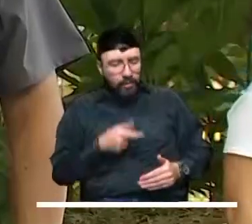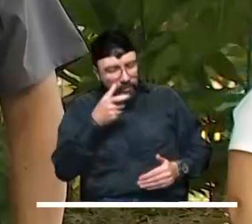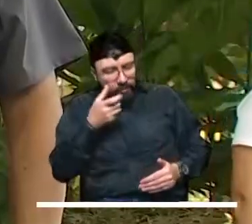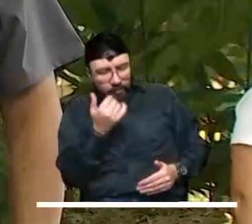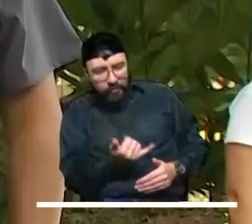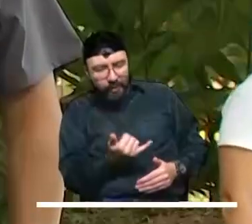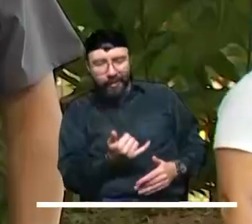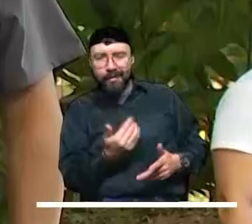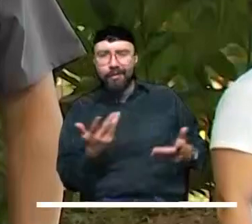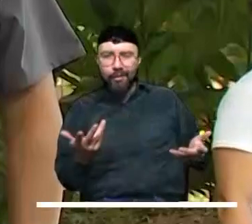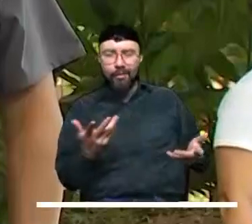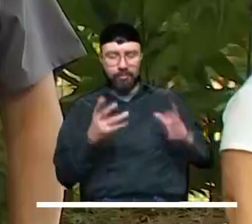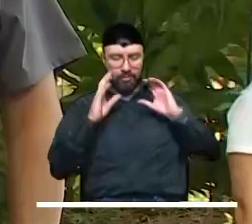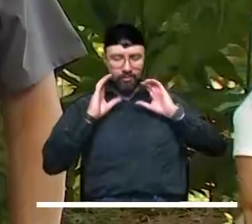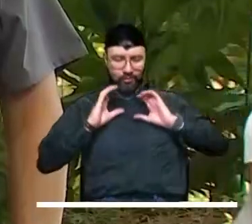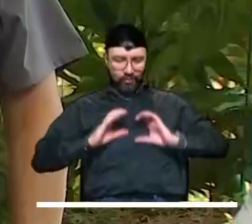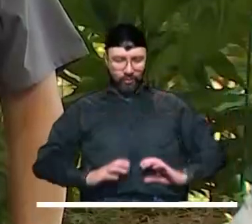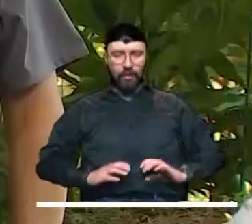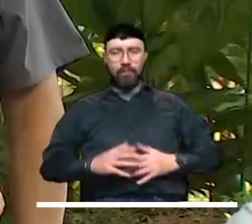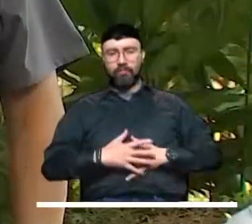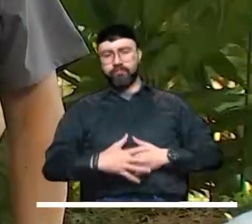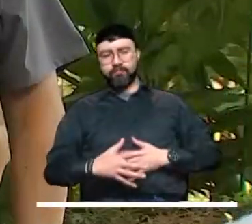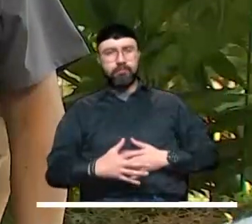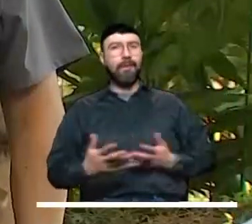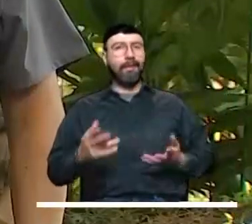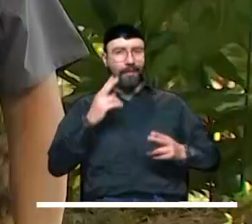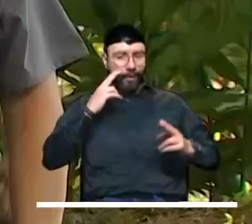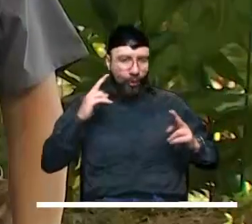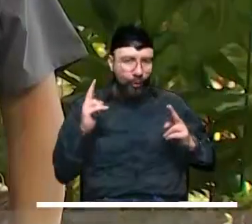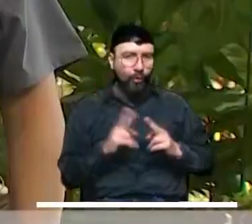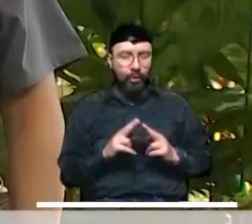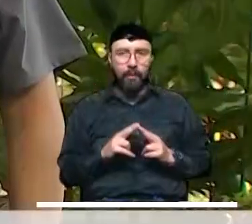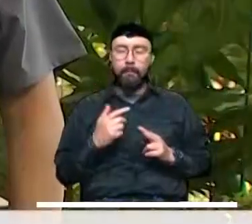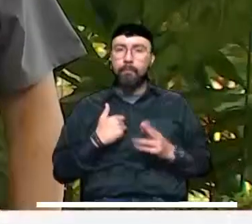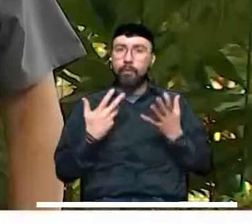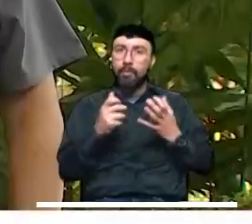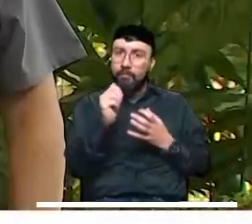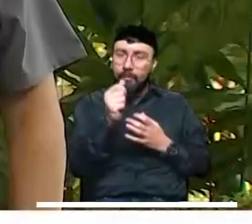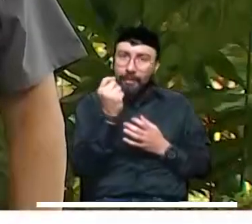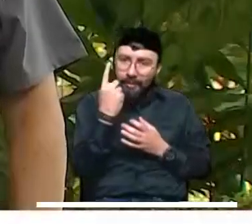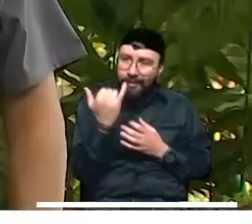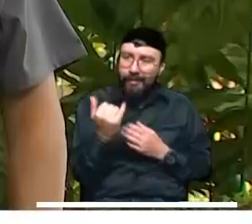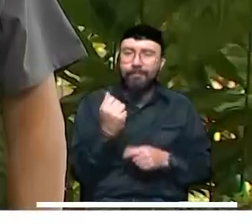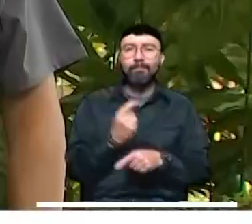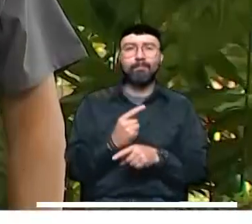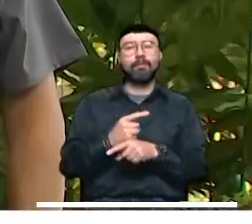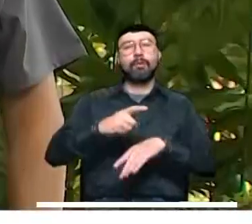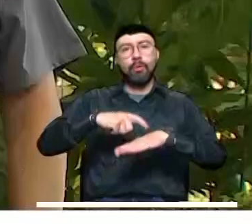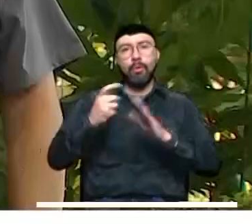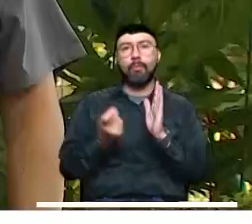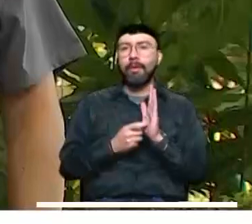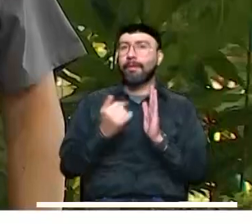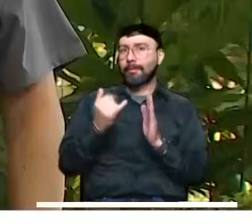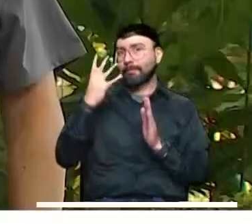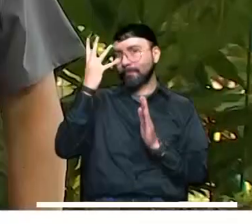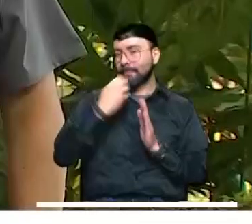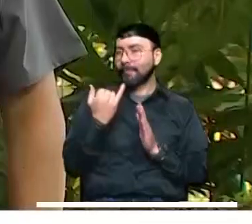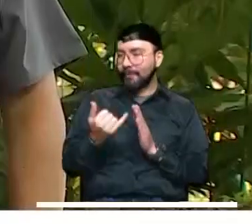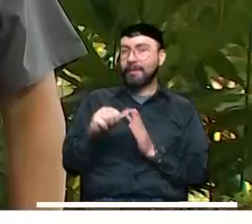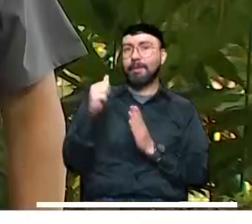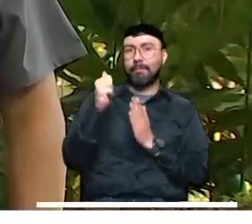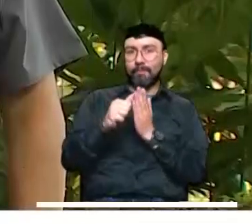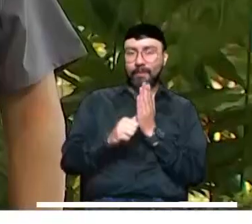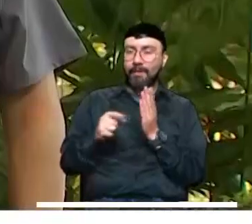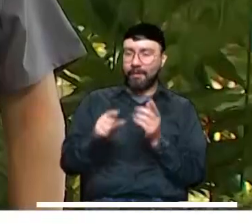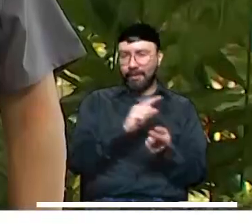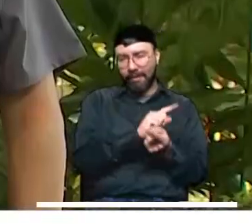digan cómo está ese sistema inflamatorio. Por eso quiero que entiendan todo este concepto integral en este maravilloso programa